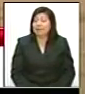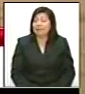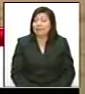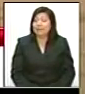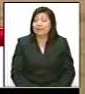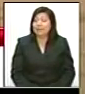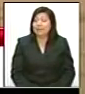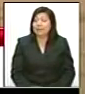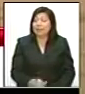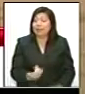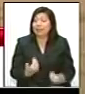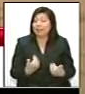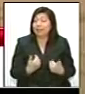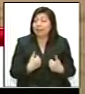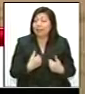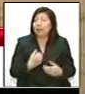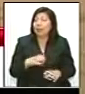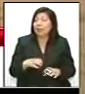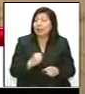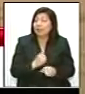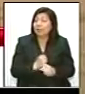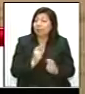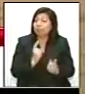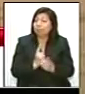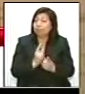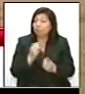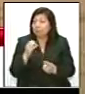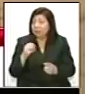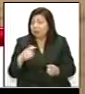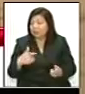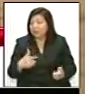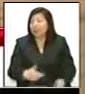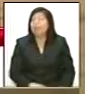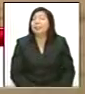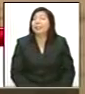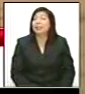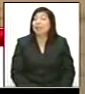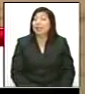Y ahí tiene que haber una labor directa de inteligencia y de...